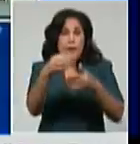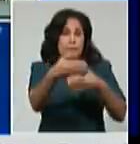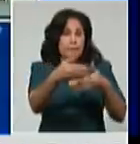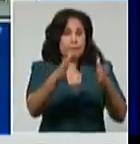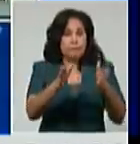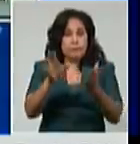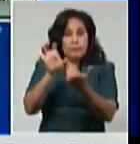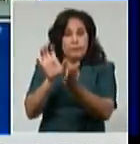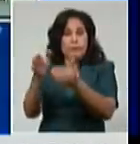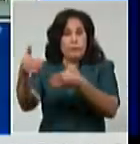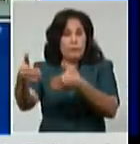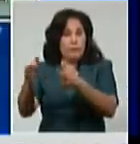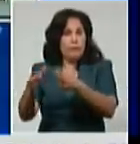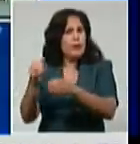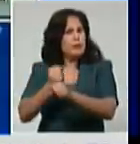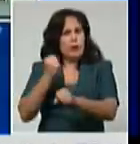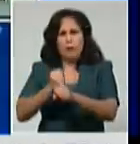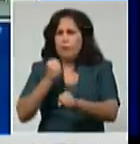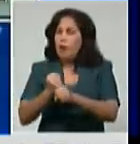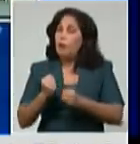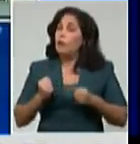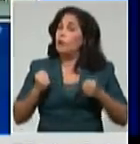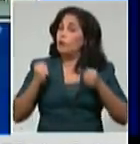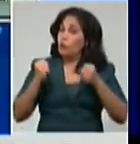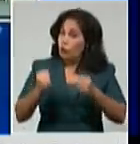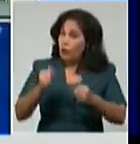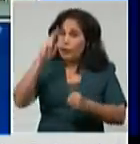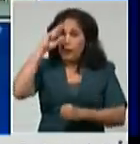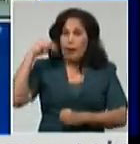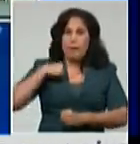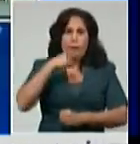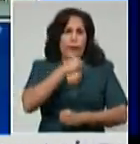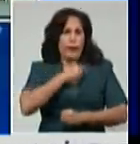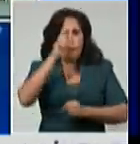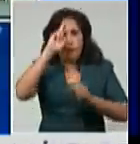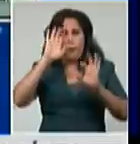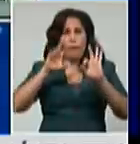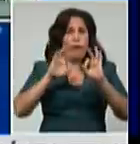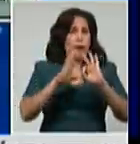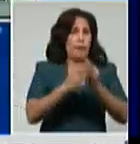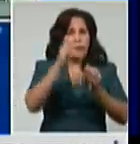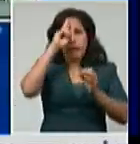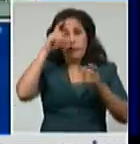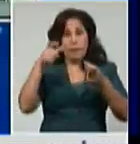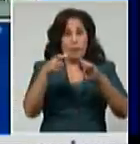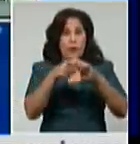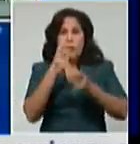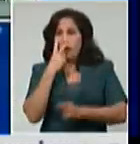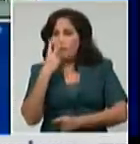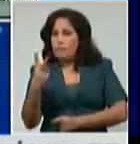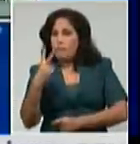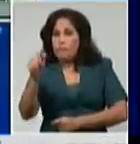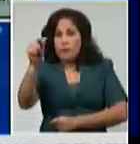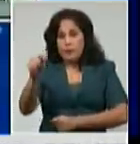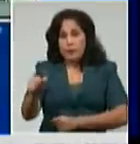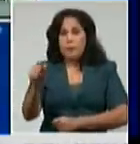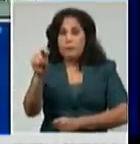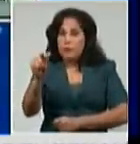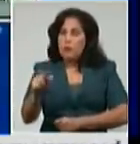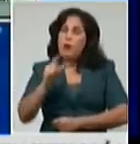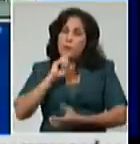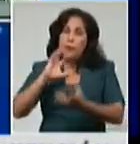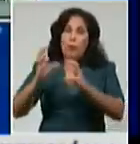se trabaja fuerte y aunque tiene esta complejidad,